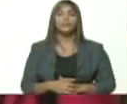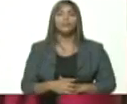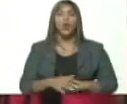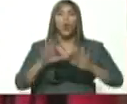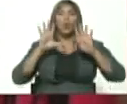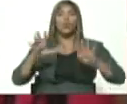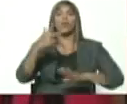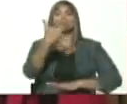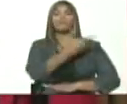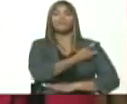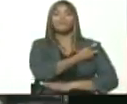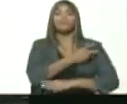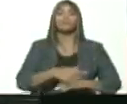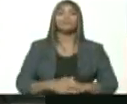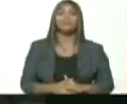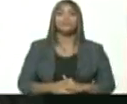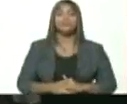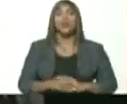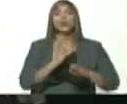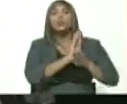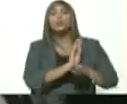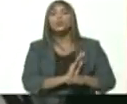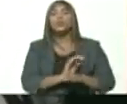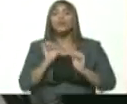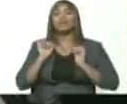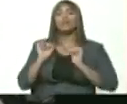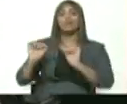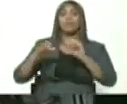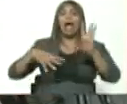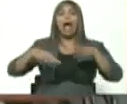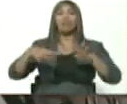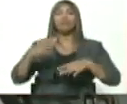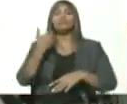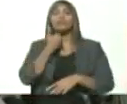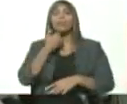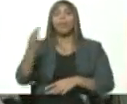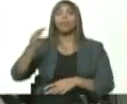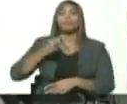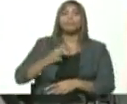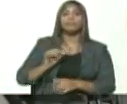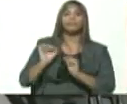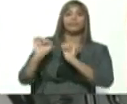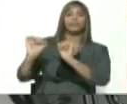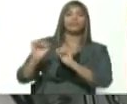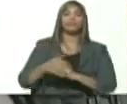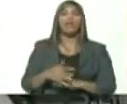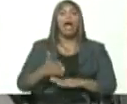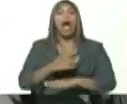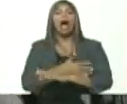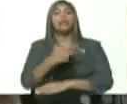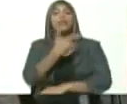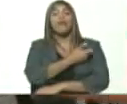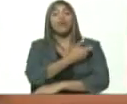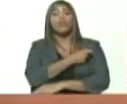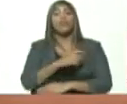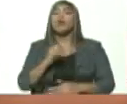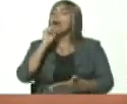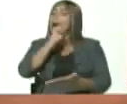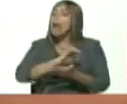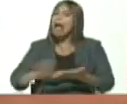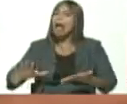9 vacunas que protegen contra 14 enfermedades. Estas vacunas, como usted lo dijo también, presidente, son